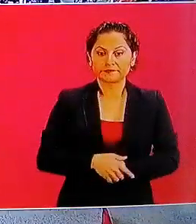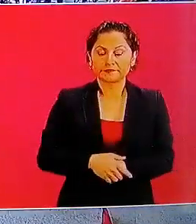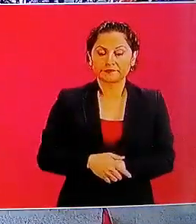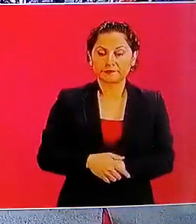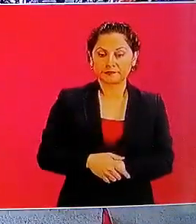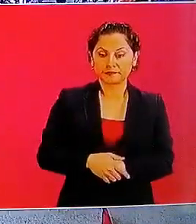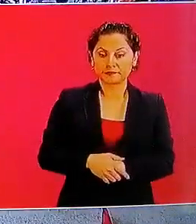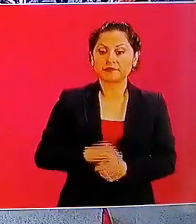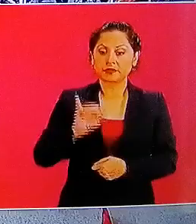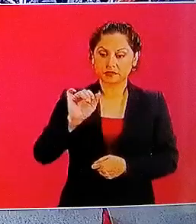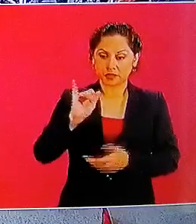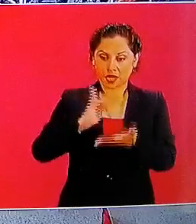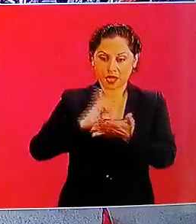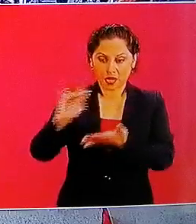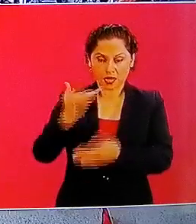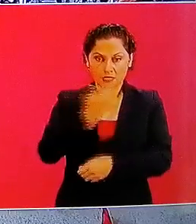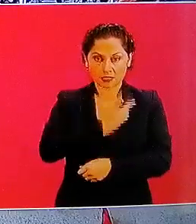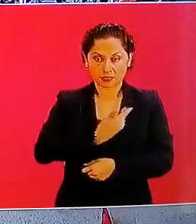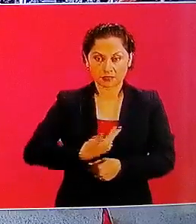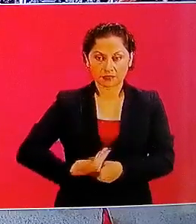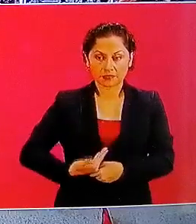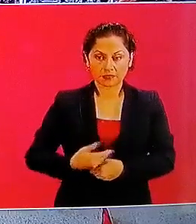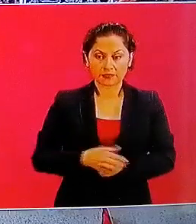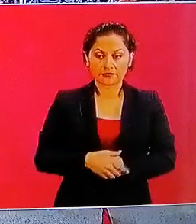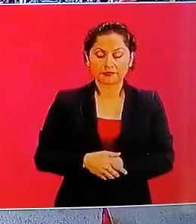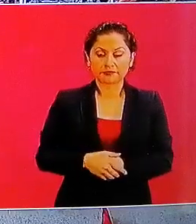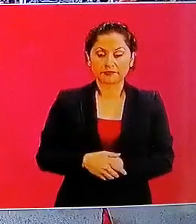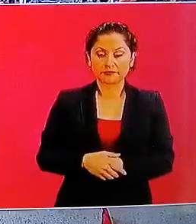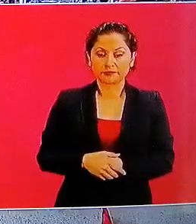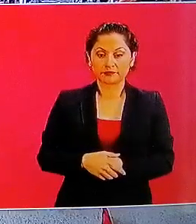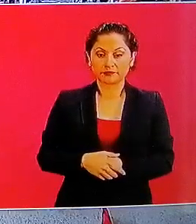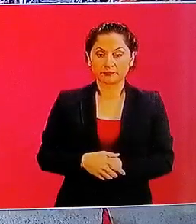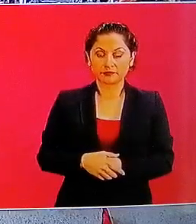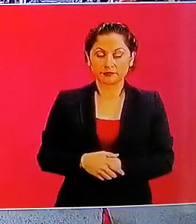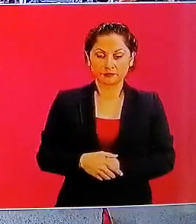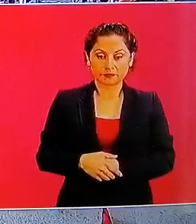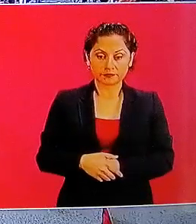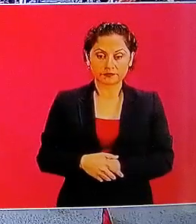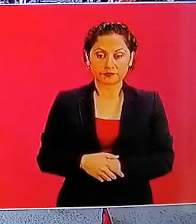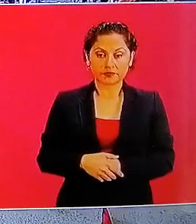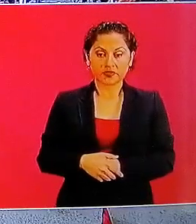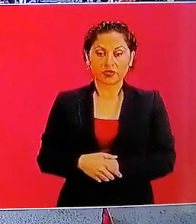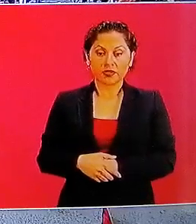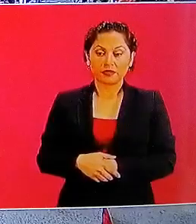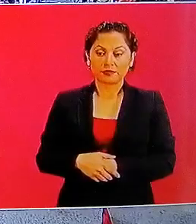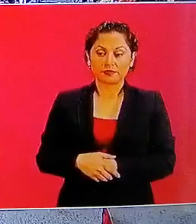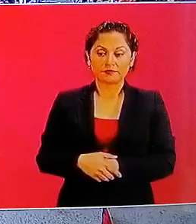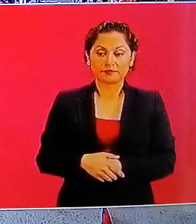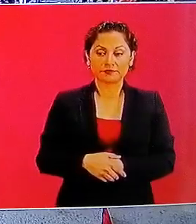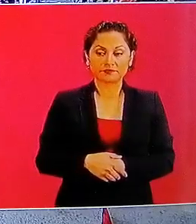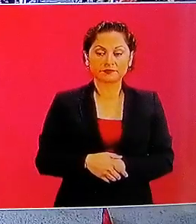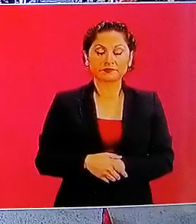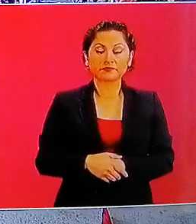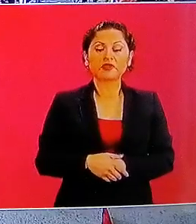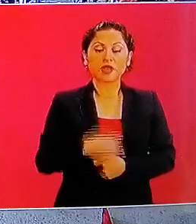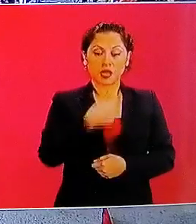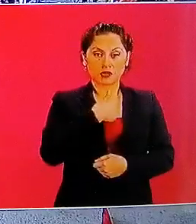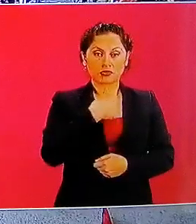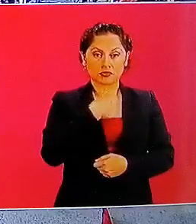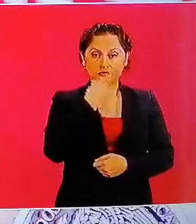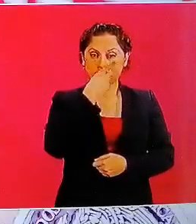Sí, muchas gracias, señor presidente. De verdad que aprecio esta oportunidad